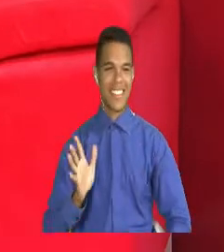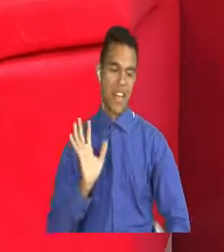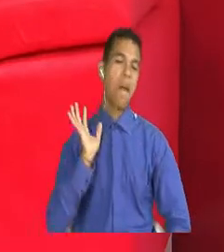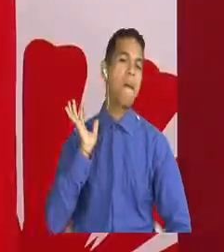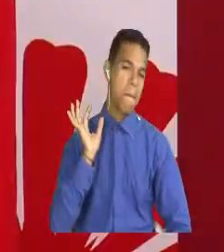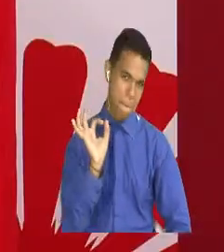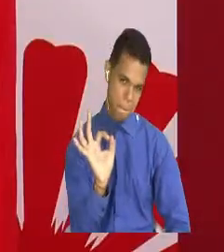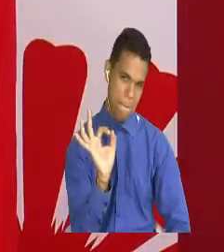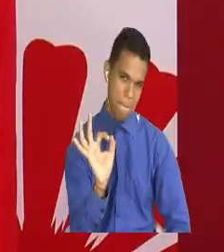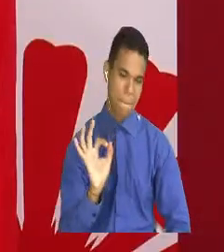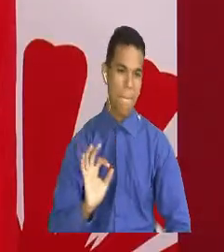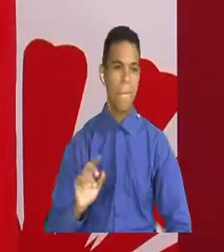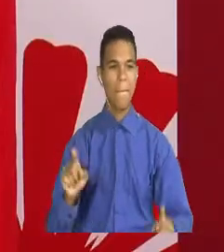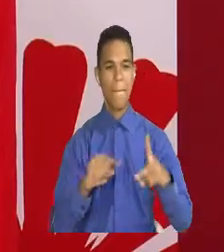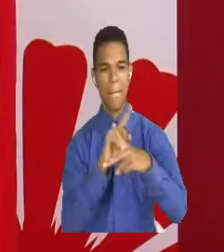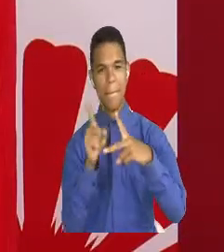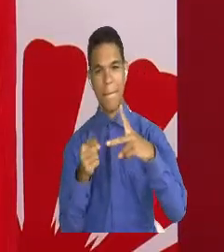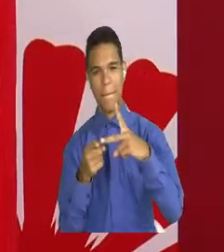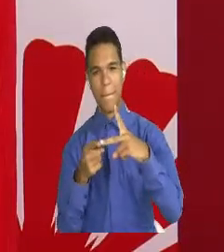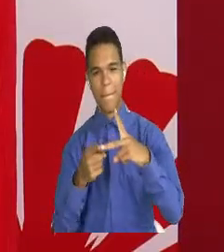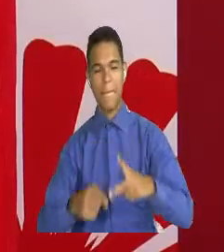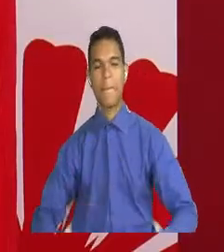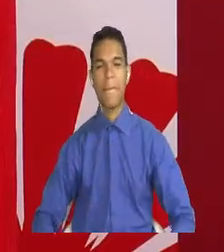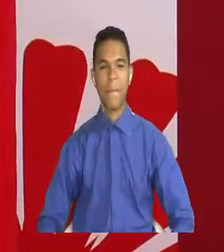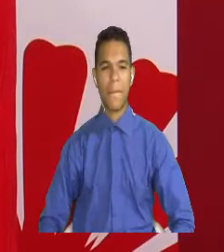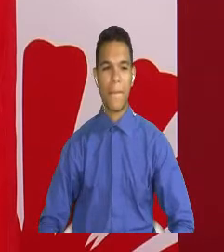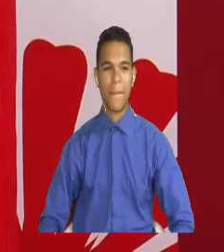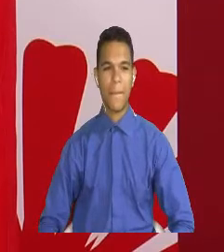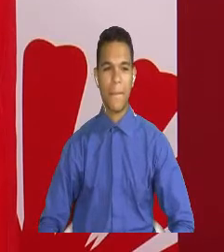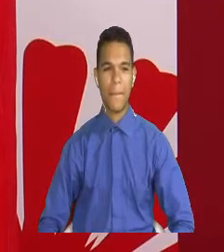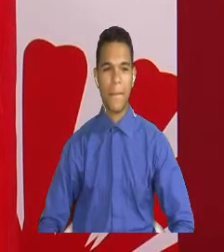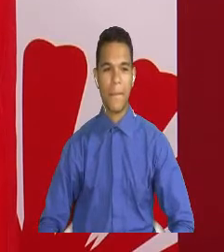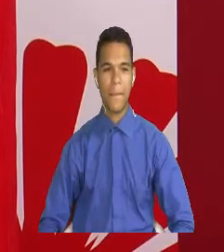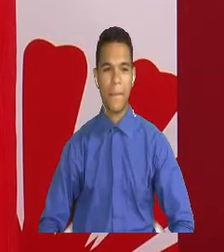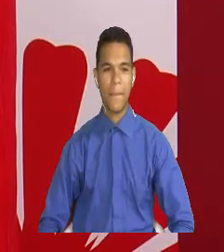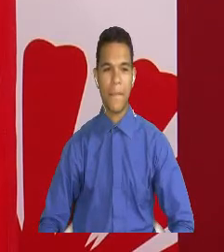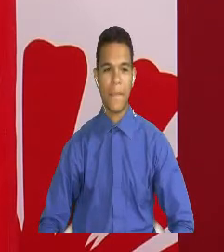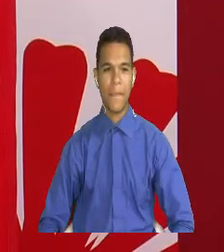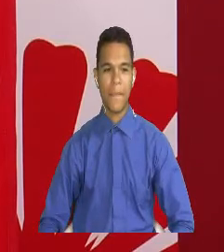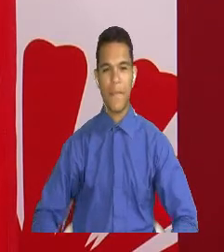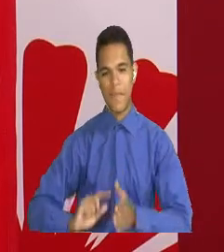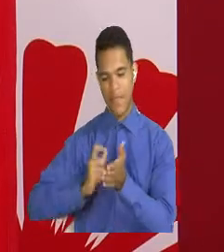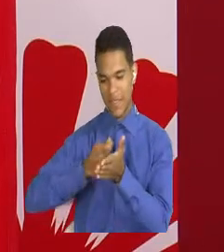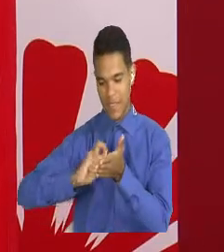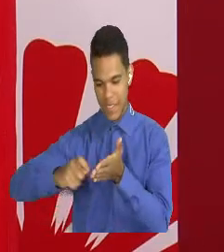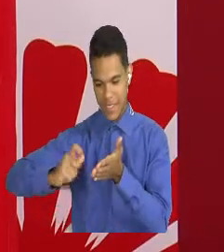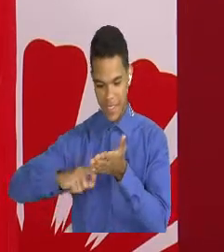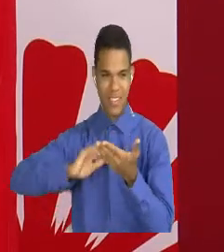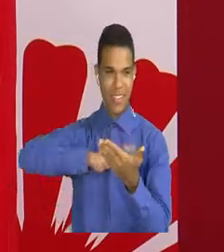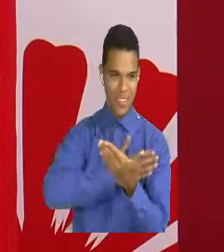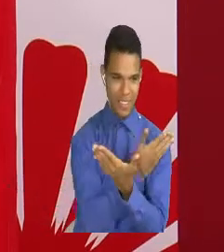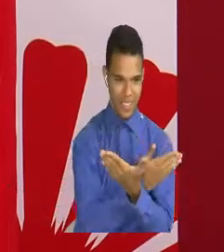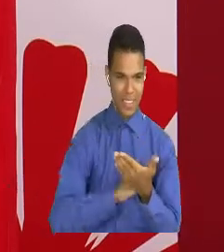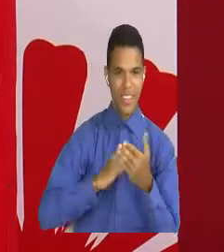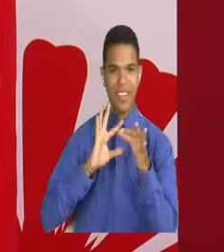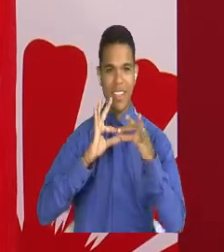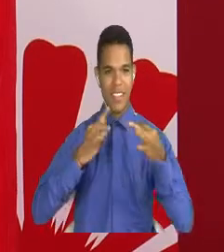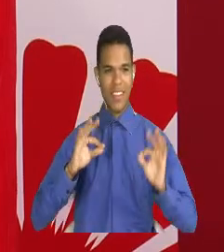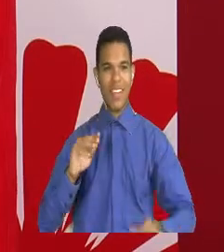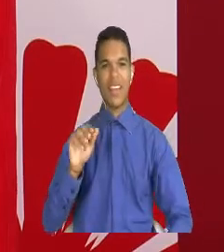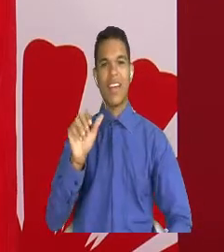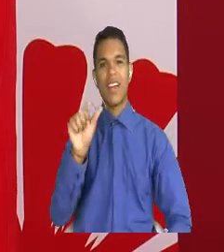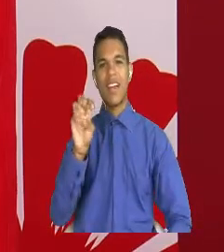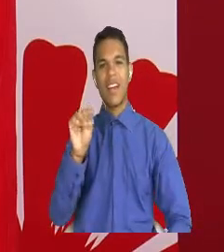general. Bueno, la segunda pregunta. Cantautor de la canción que lleva la siguiente frase. Ama a tu hermano, ama